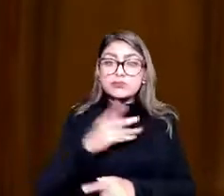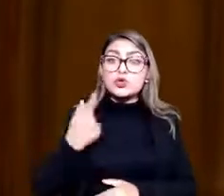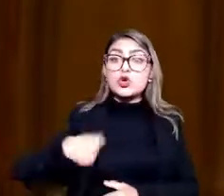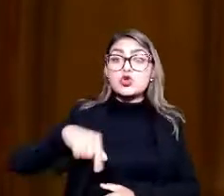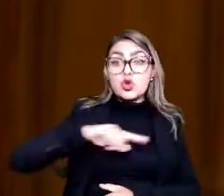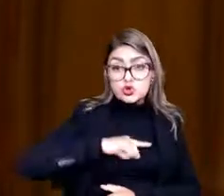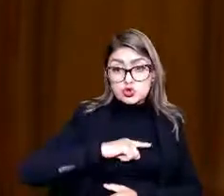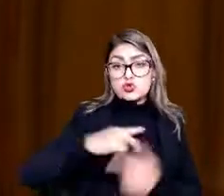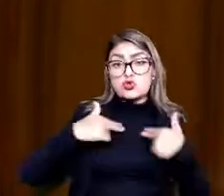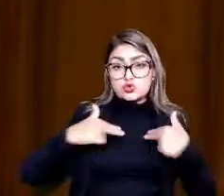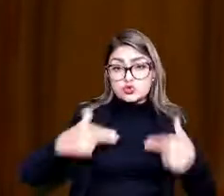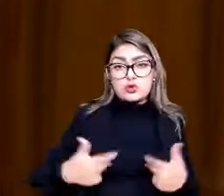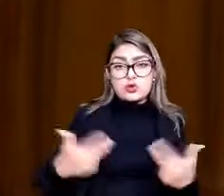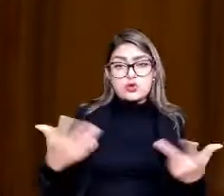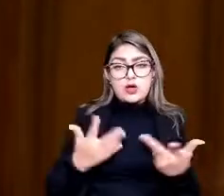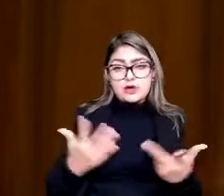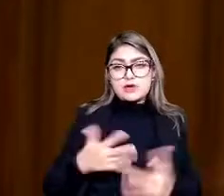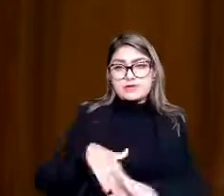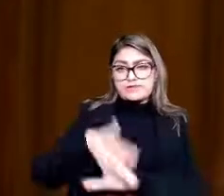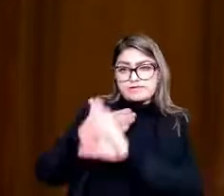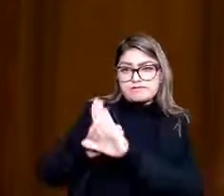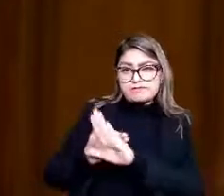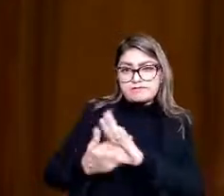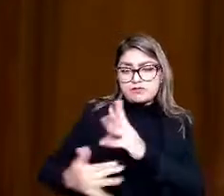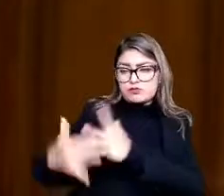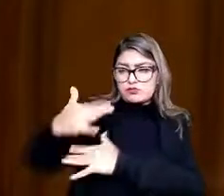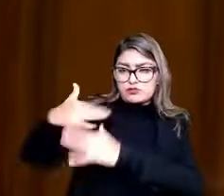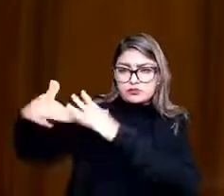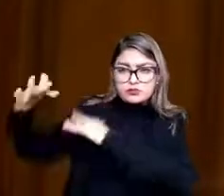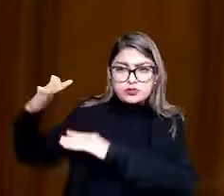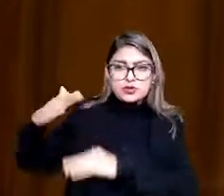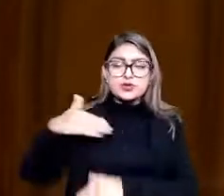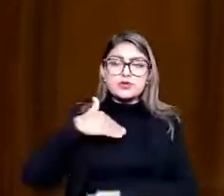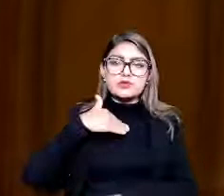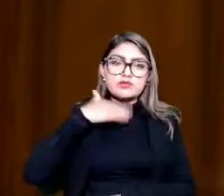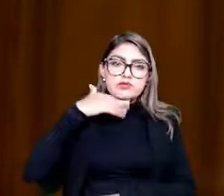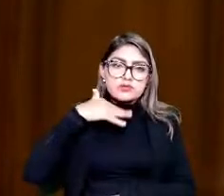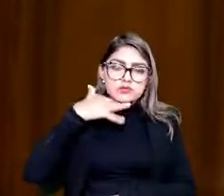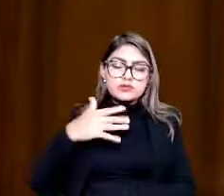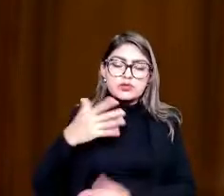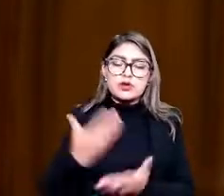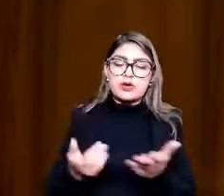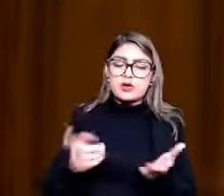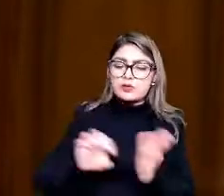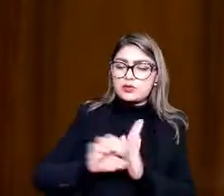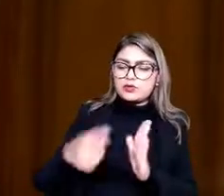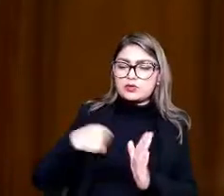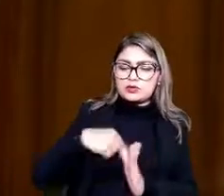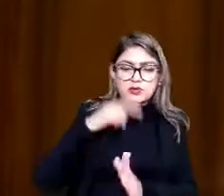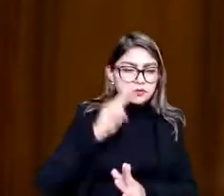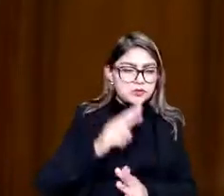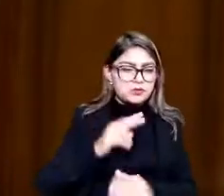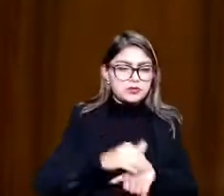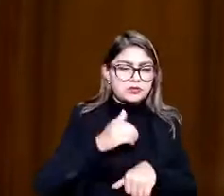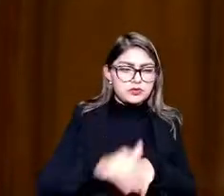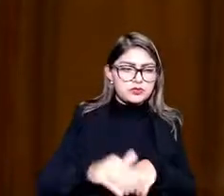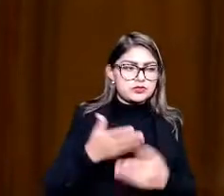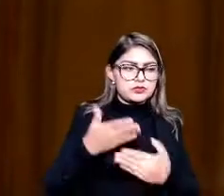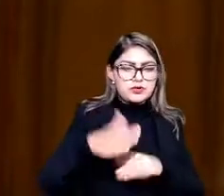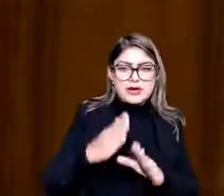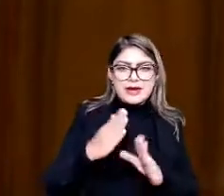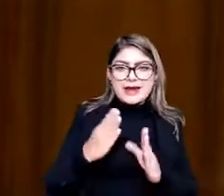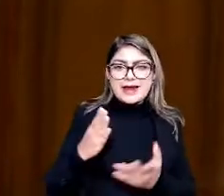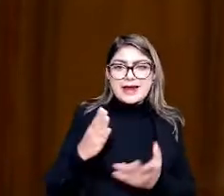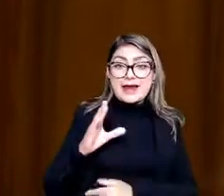humanidad hemos generado. Si observamos los datos climatológicos, hoy existe un aumento en